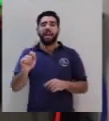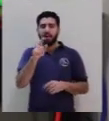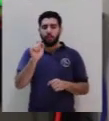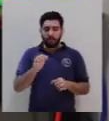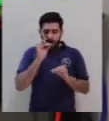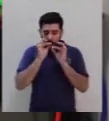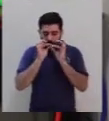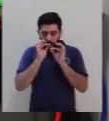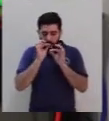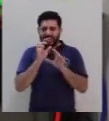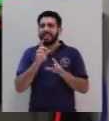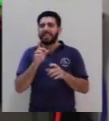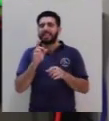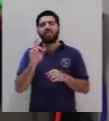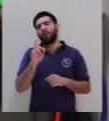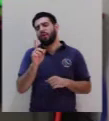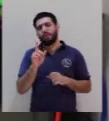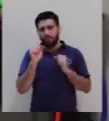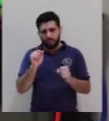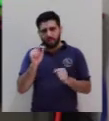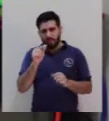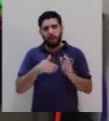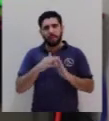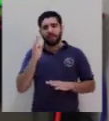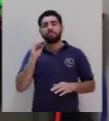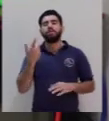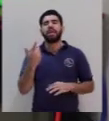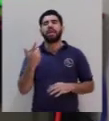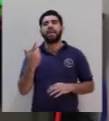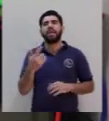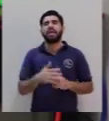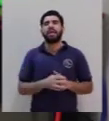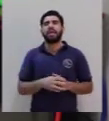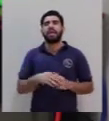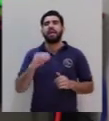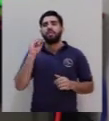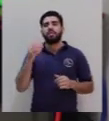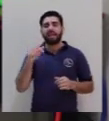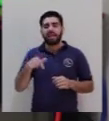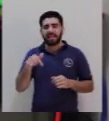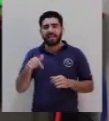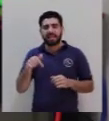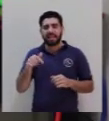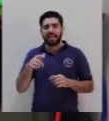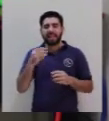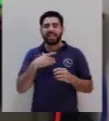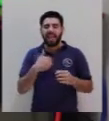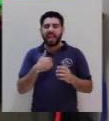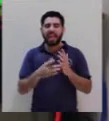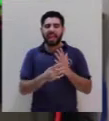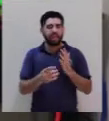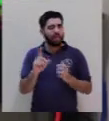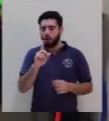ejemplo. Puede, pero ahí sí va a costar un poquito más por parte como de grasa que tiene.